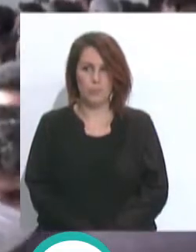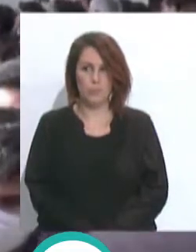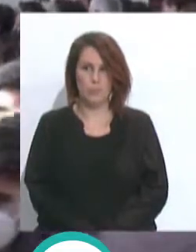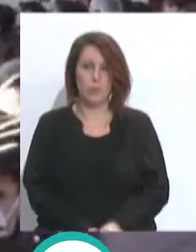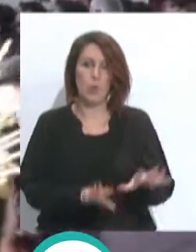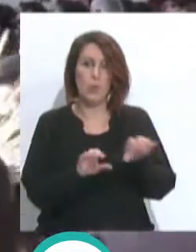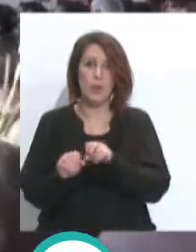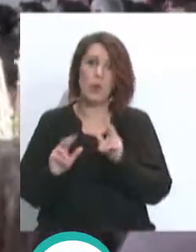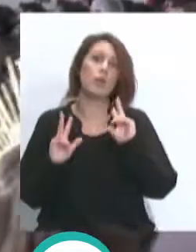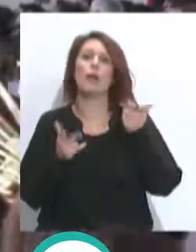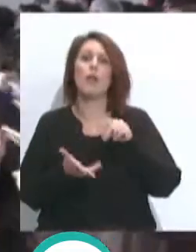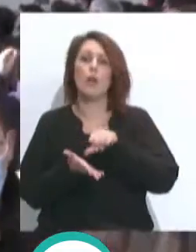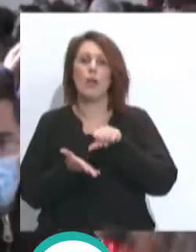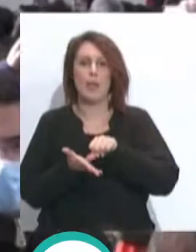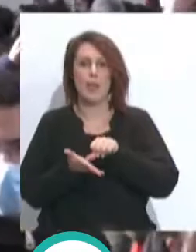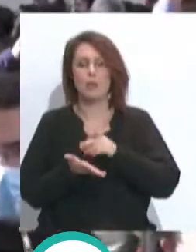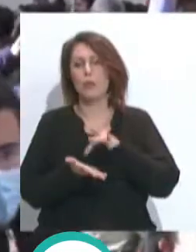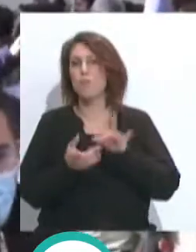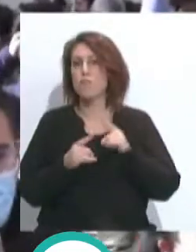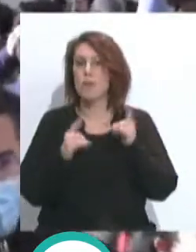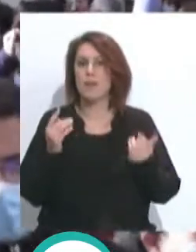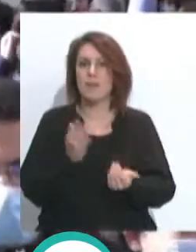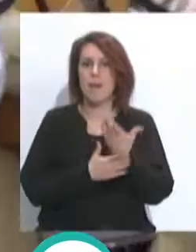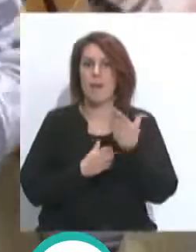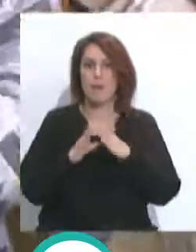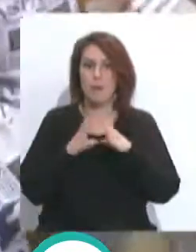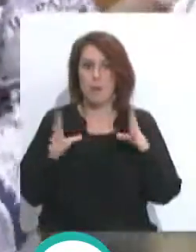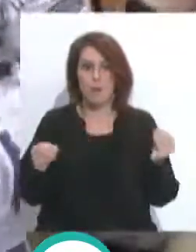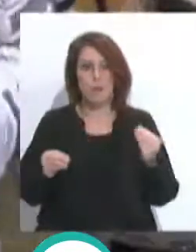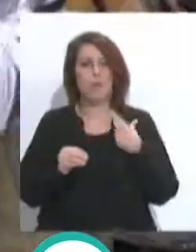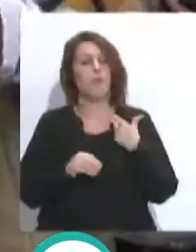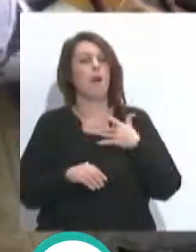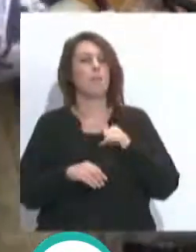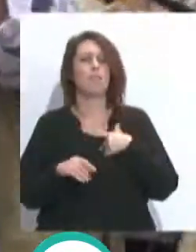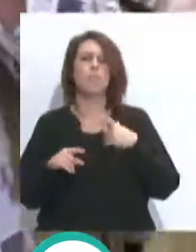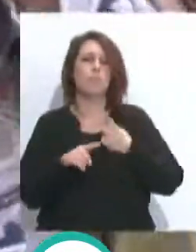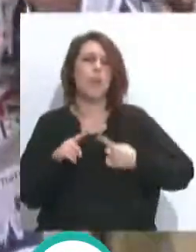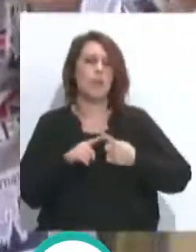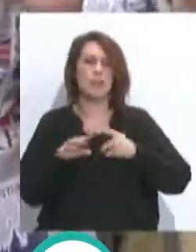La ocupación hotelera de la ciudad durante el puente del Día de Andalucía se ha situado en una media del